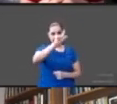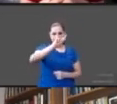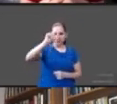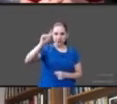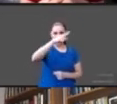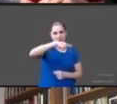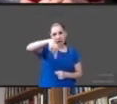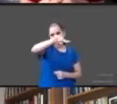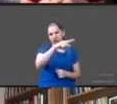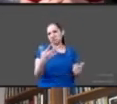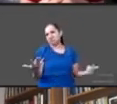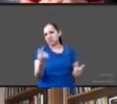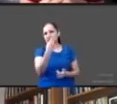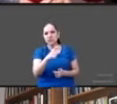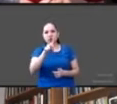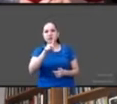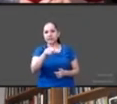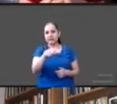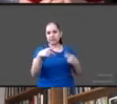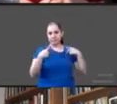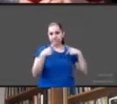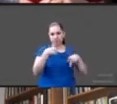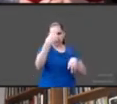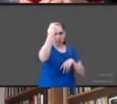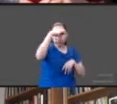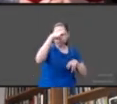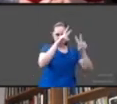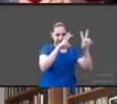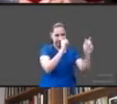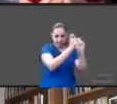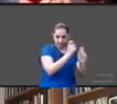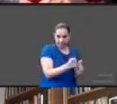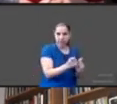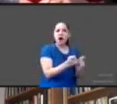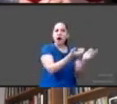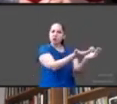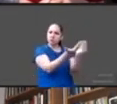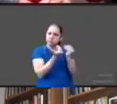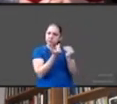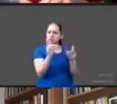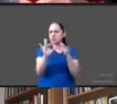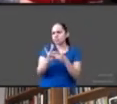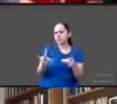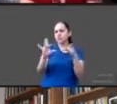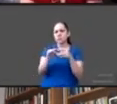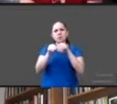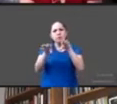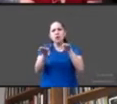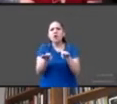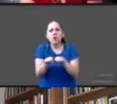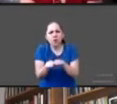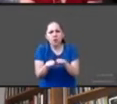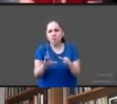más de 137 especialistas, herramientas y alternativas para favorecer convivencia armónica,